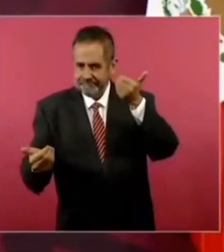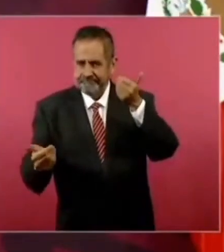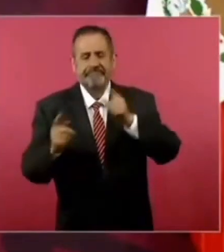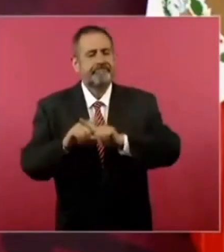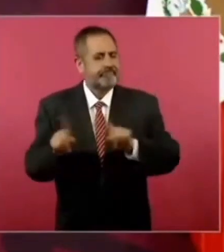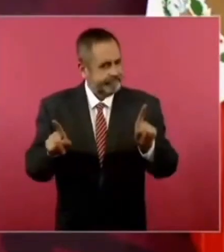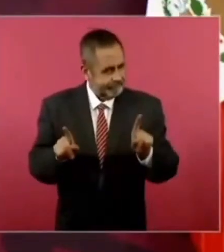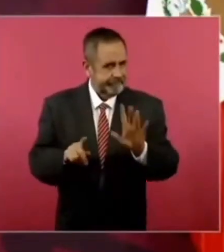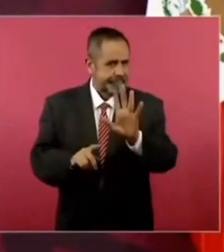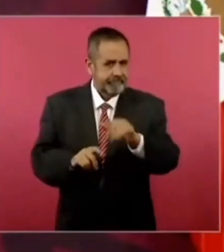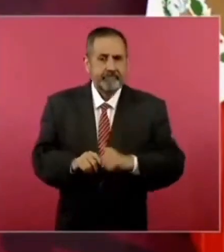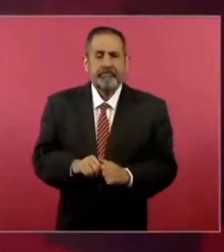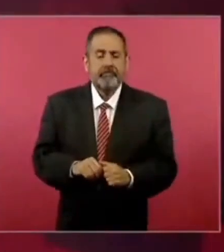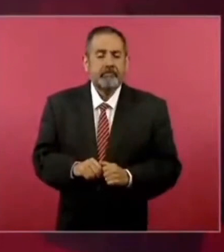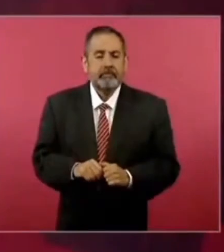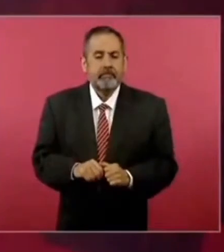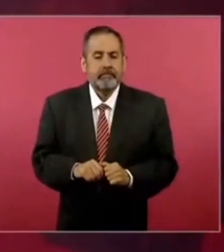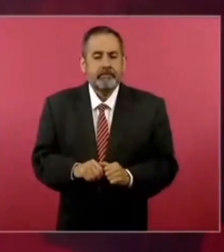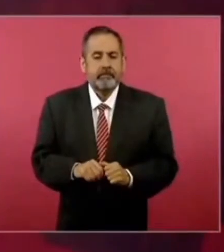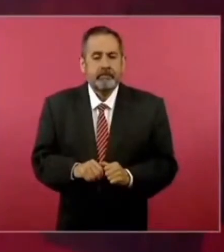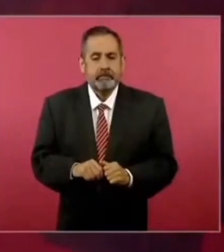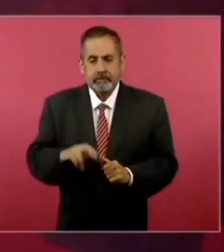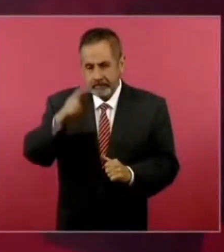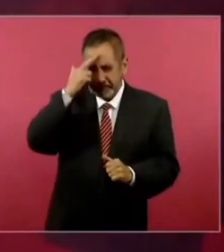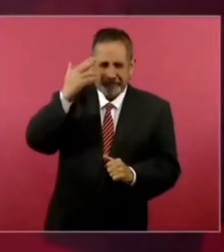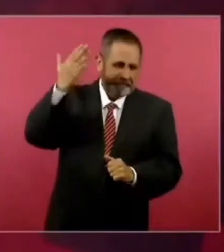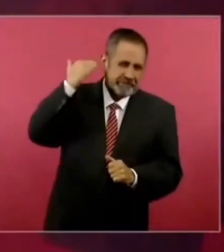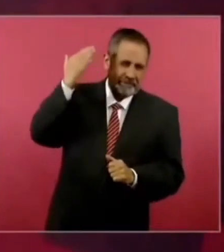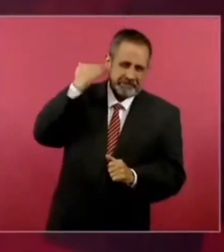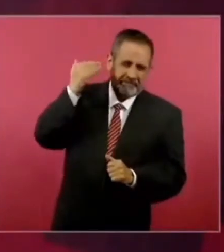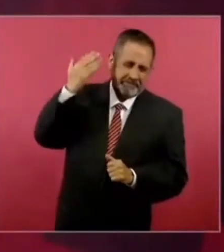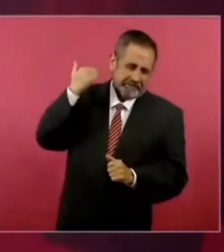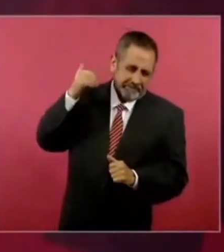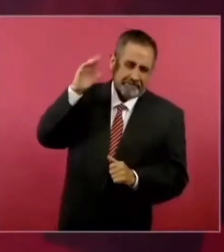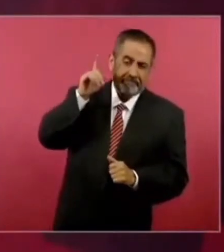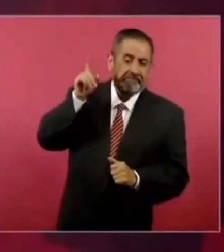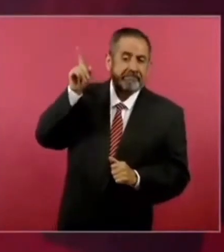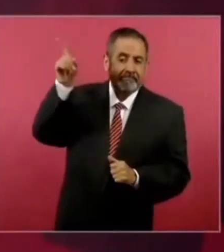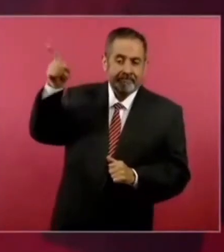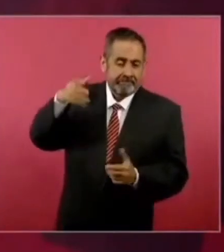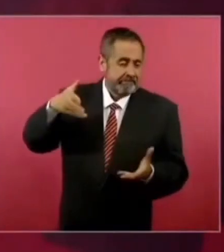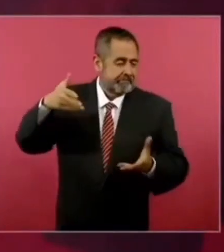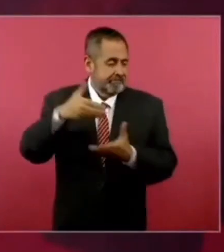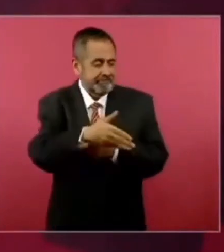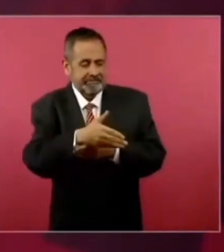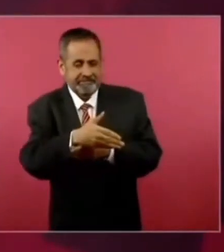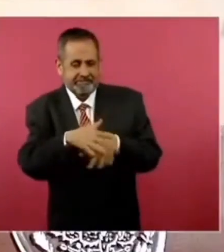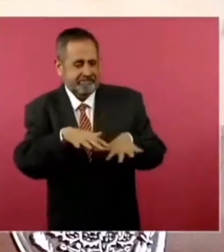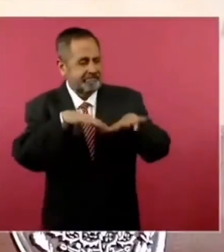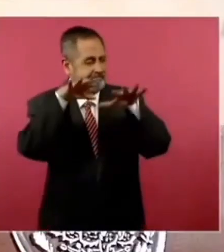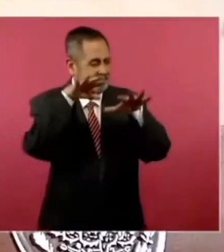Hasta cuando nos saquearon en la colonia,